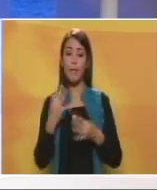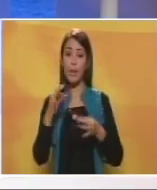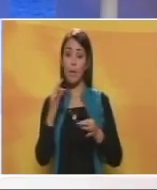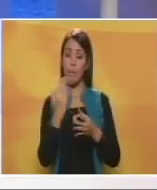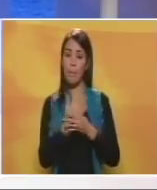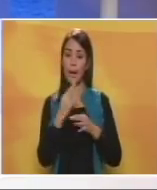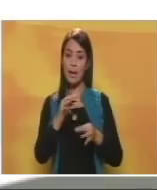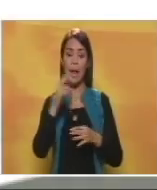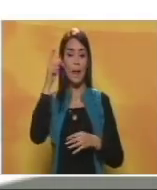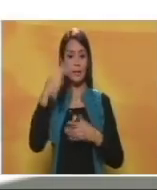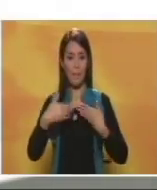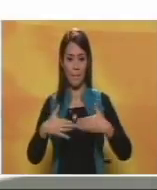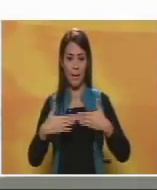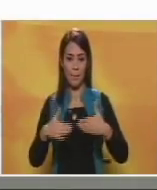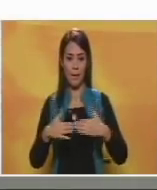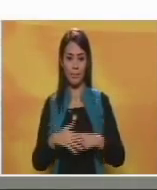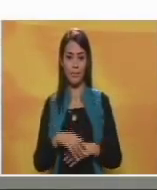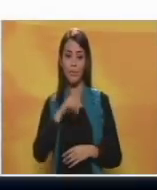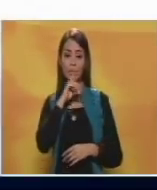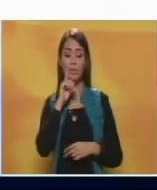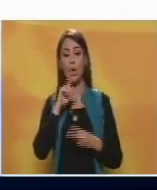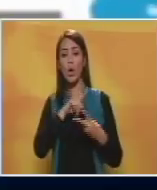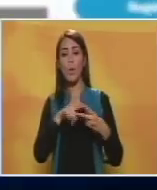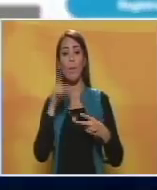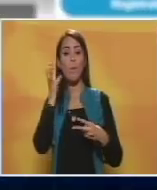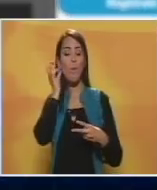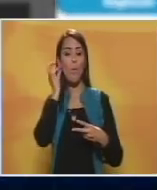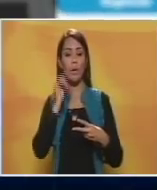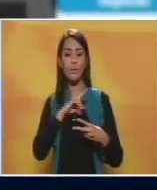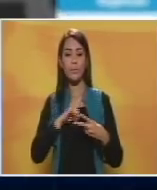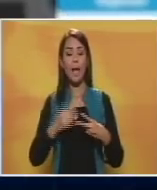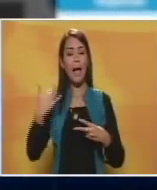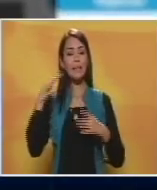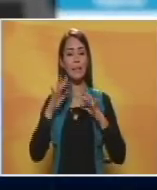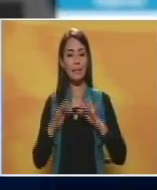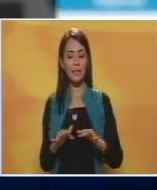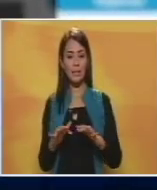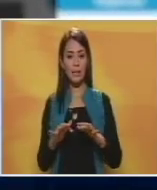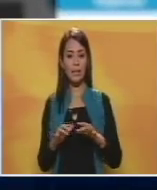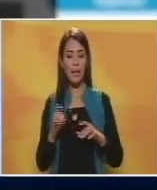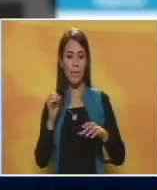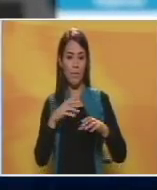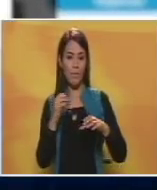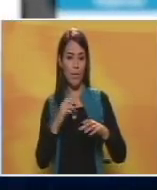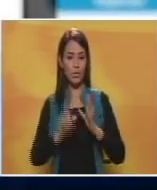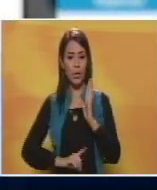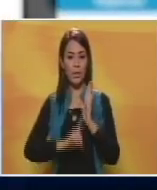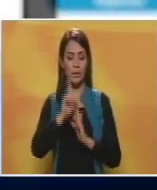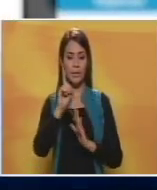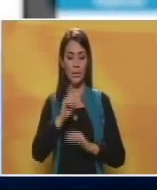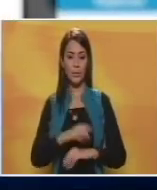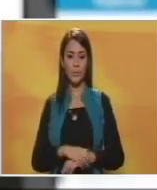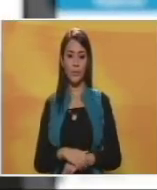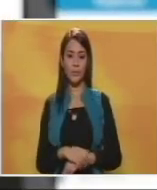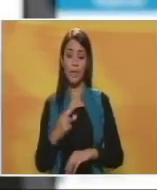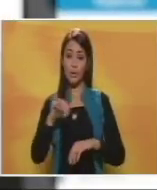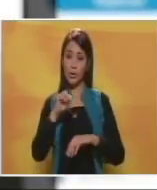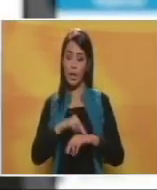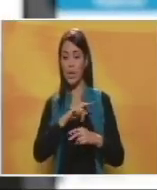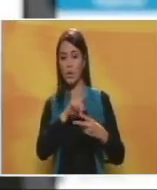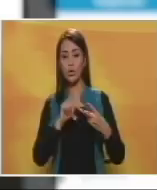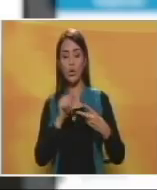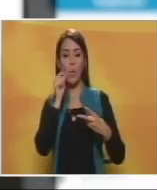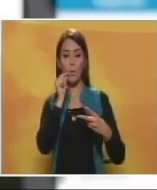Panamá. Los detenidos fueron identificados como Claudia Patricia Guillén, ex secretaria del Fondo de Desarrollo Nacional, Fonden, y